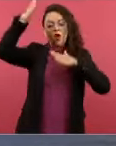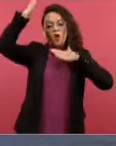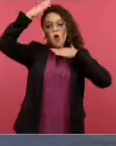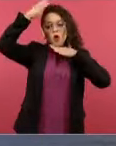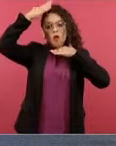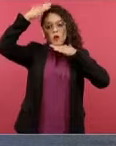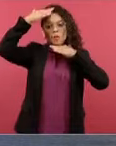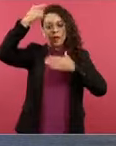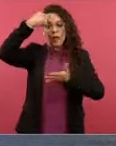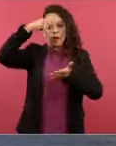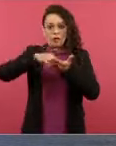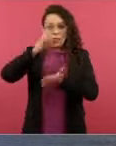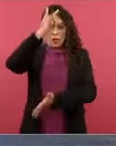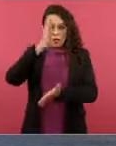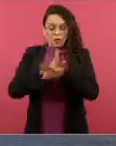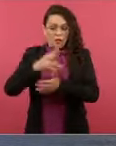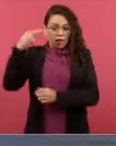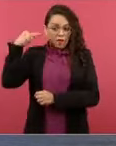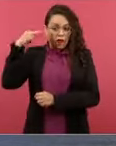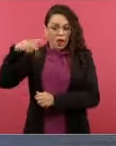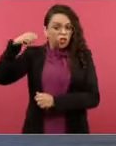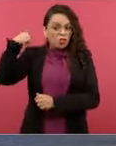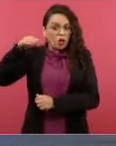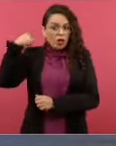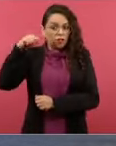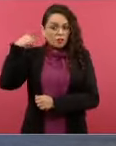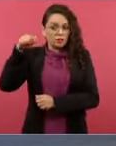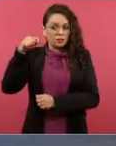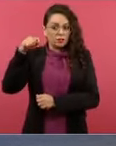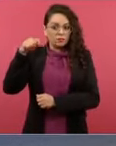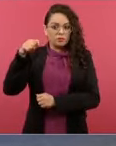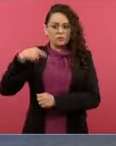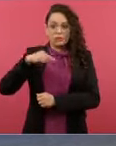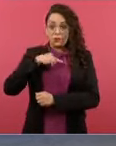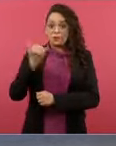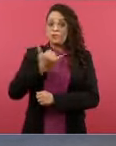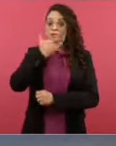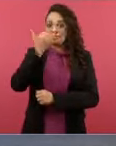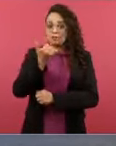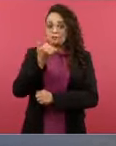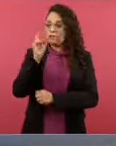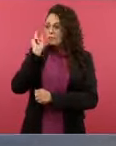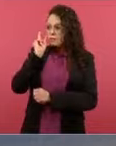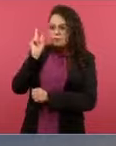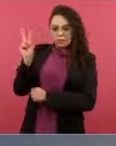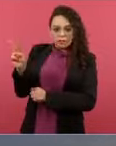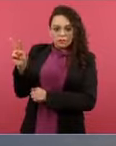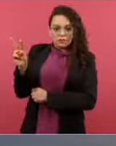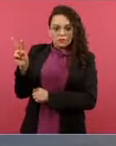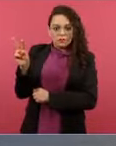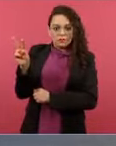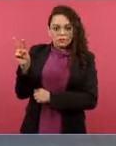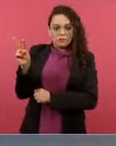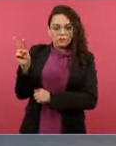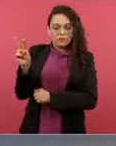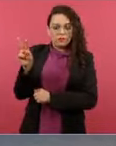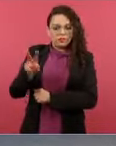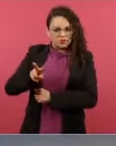Toda esta es la zona de influencia olmeca. O sea, para que veamos efectivamente lo que